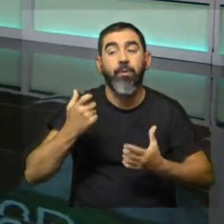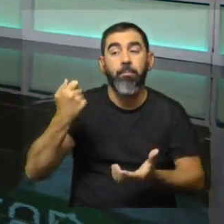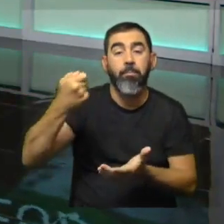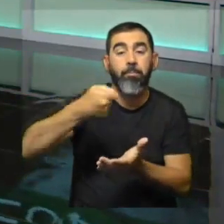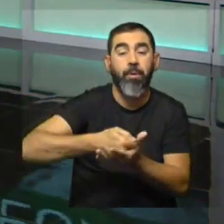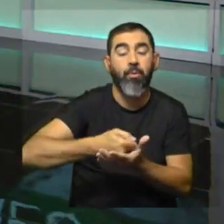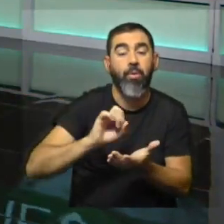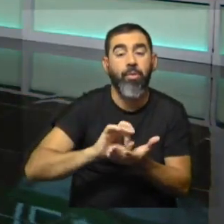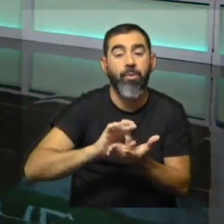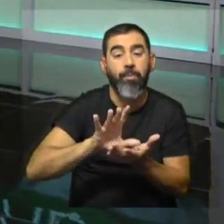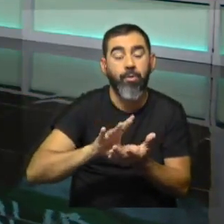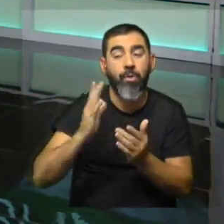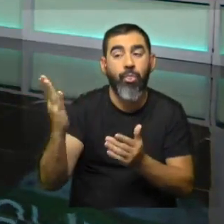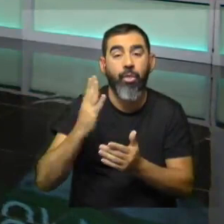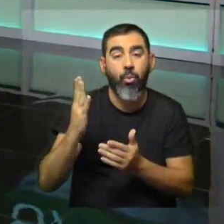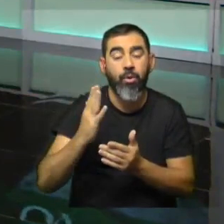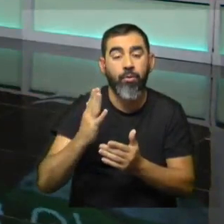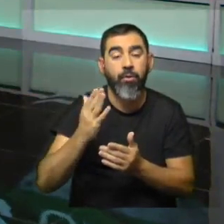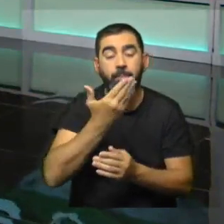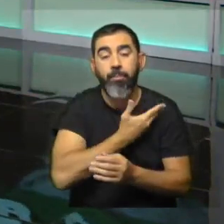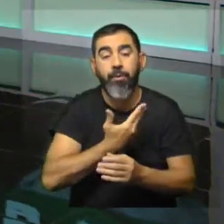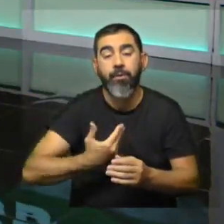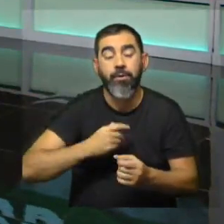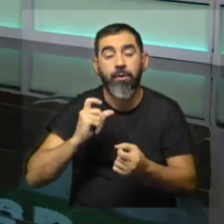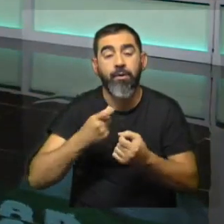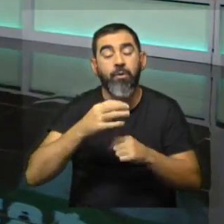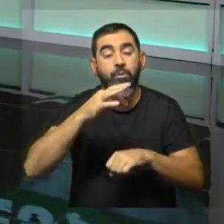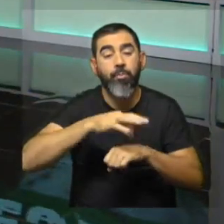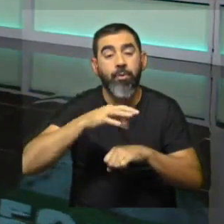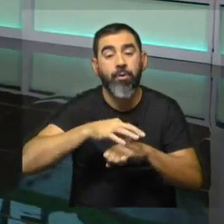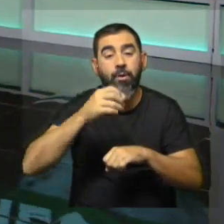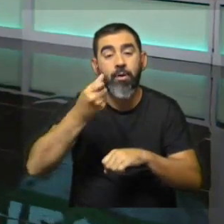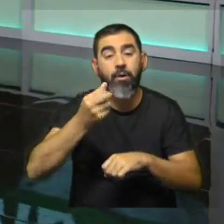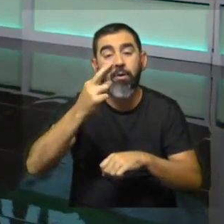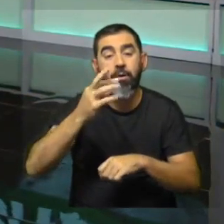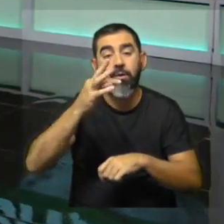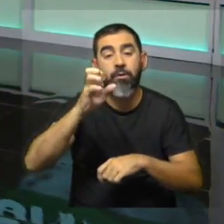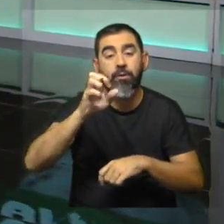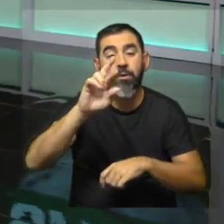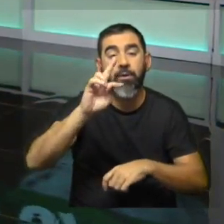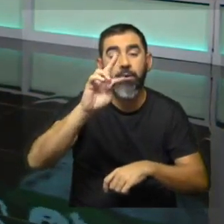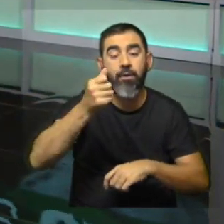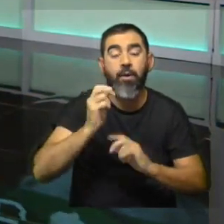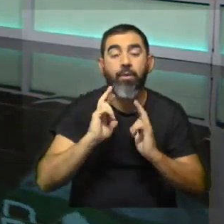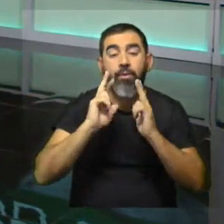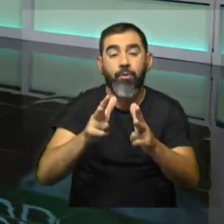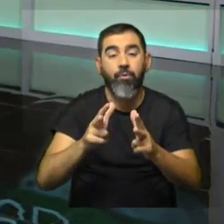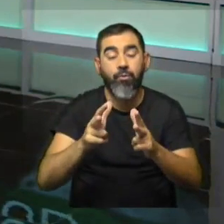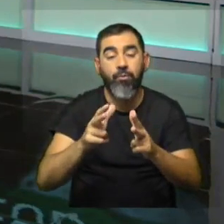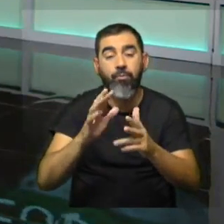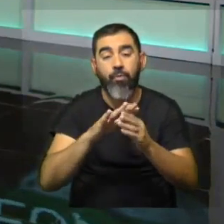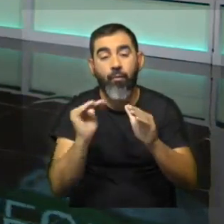sus despidos y también adeudos, ¿no? Sí, exactamente. La presidenta del Sindicato Médico del Uruguay, estamos hablando de Zaida Arteta, dijo que como el